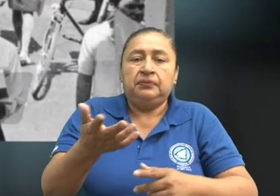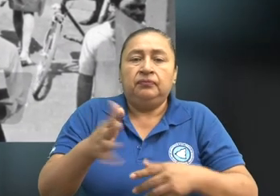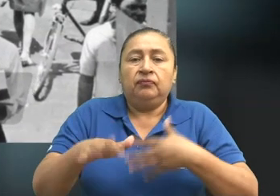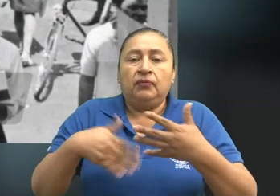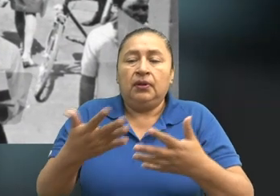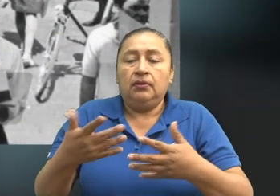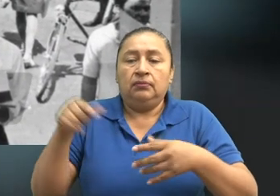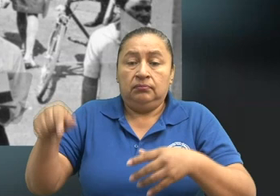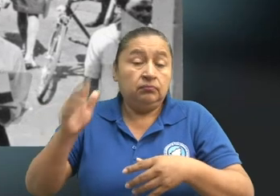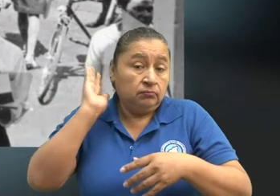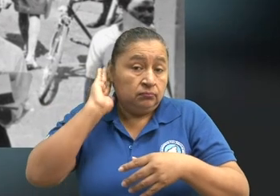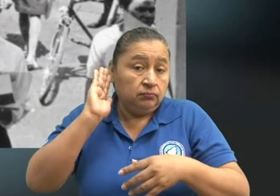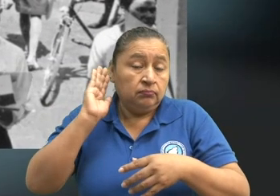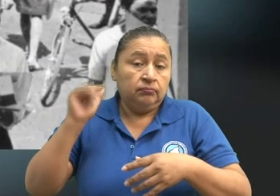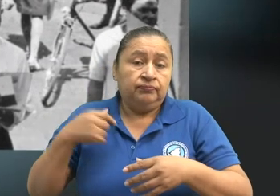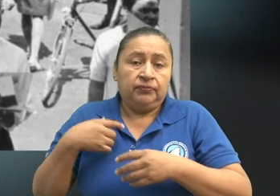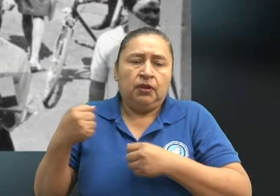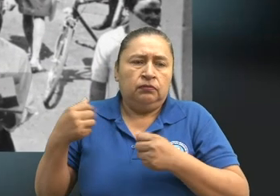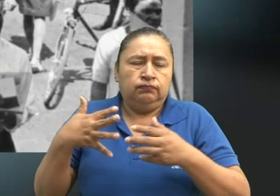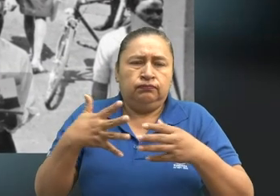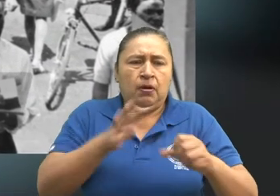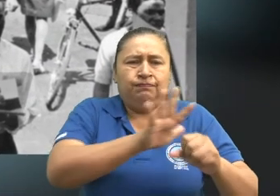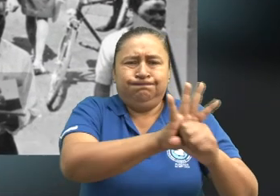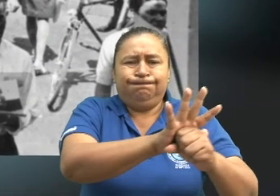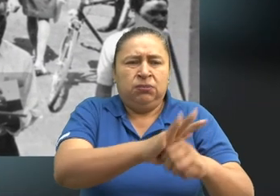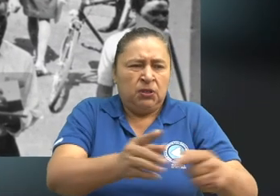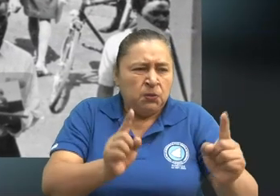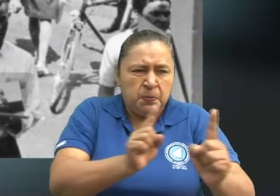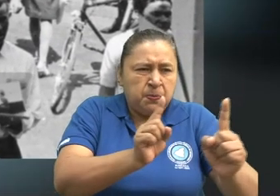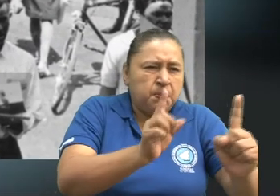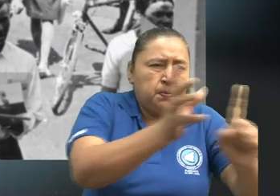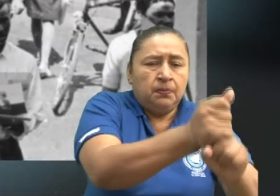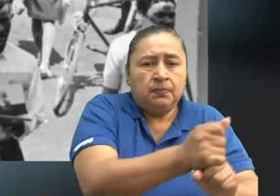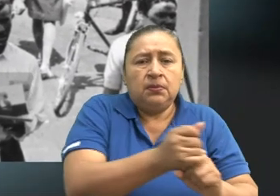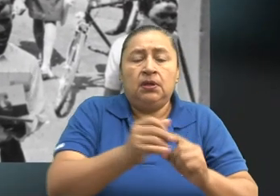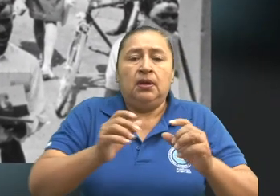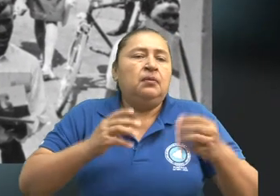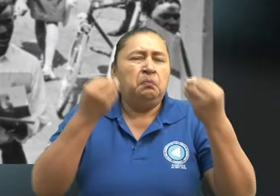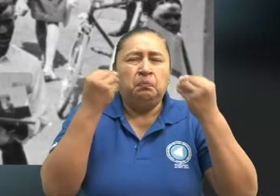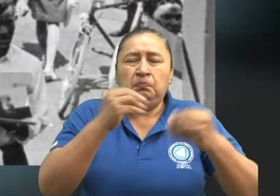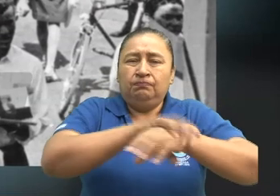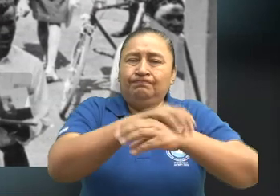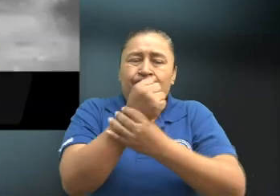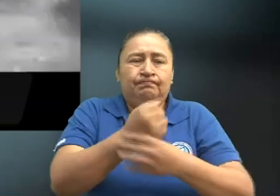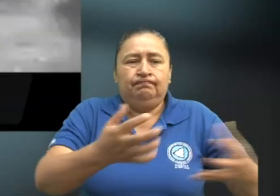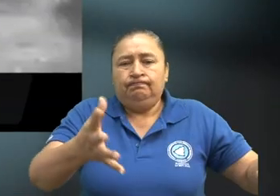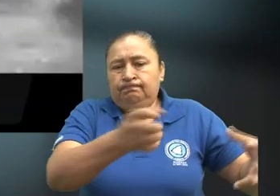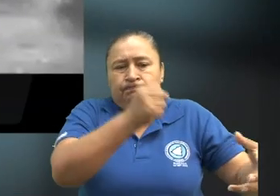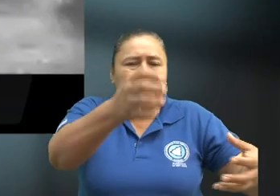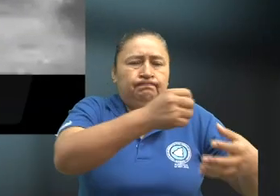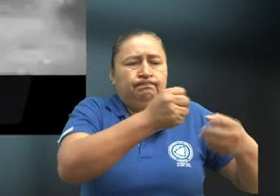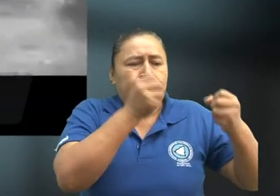todo un accionar altamente represivo, de persecución. Se llenaron las cárceles